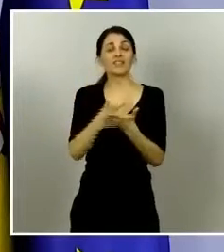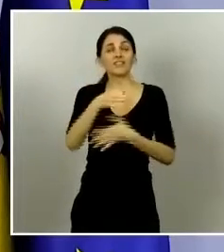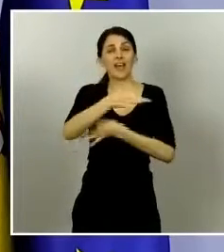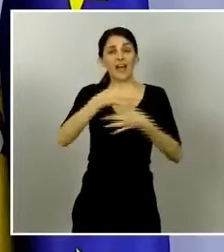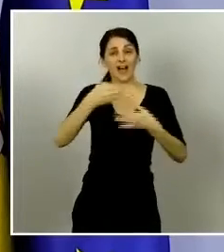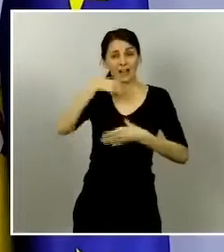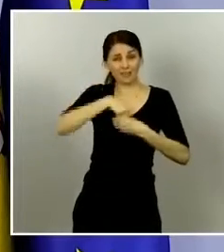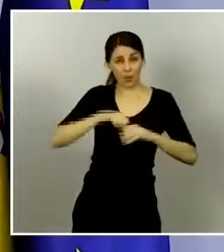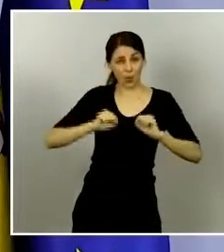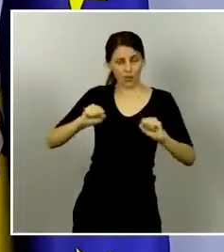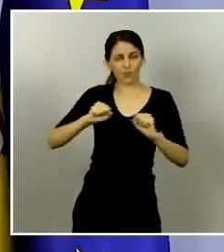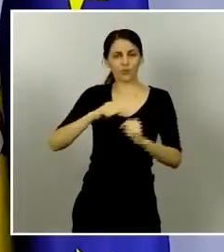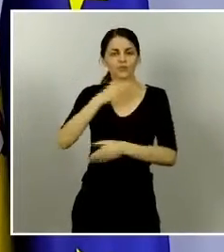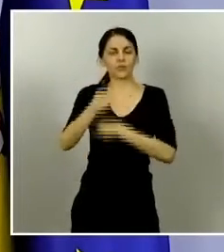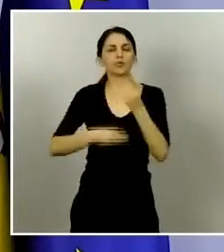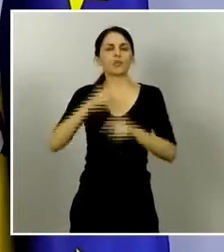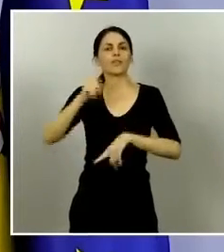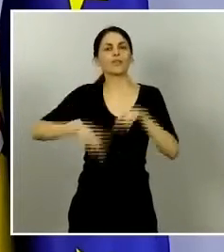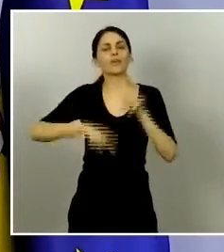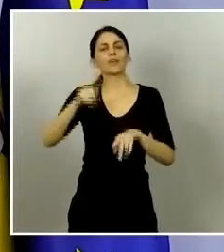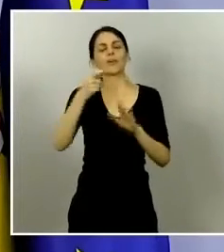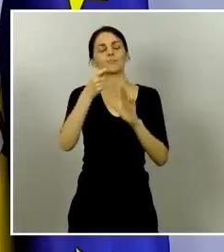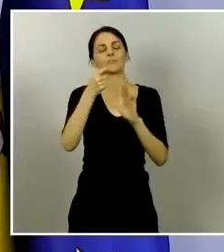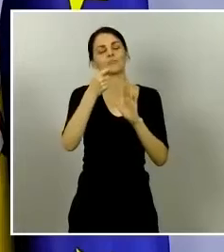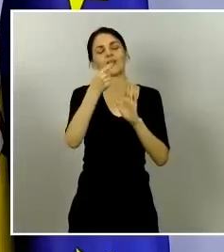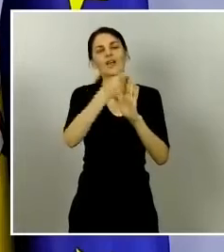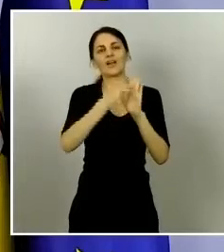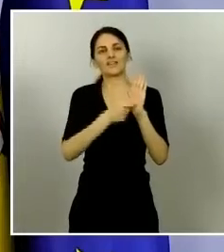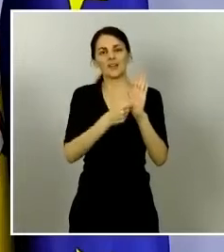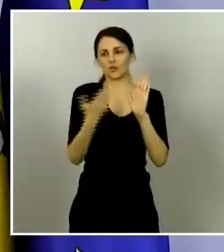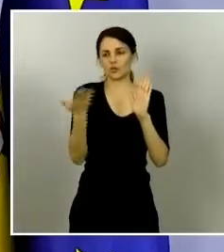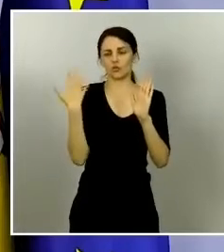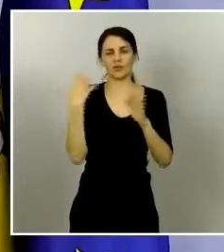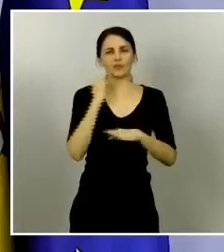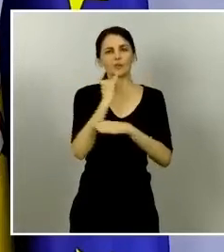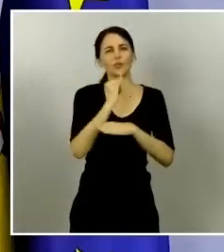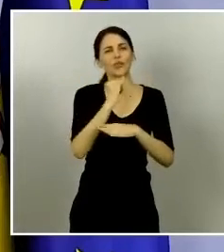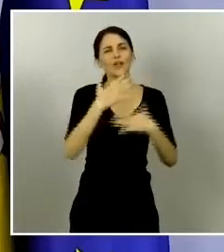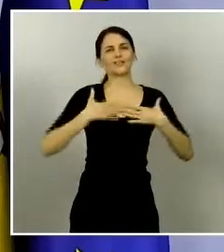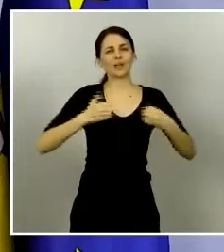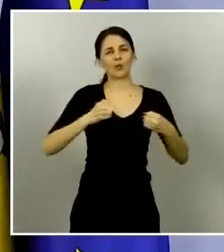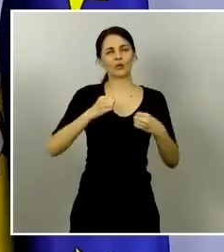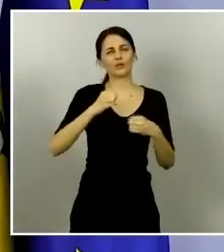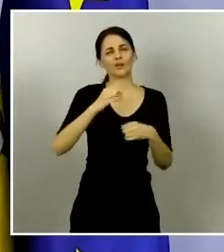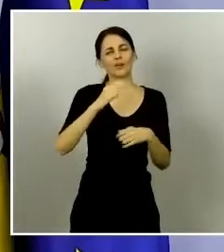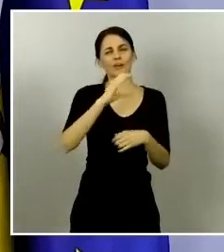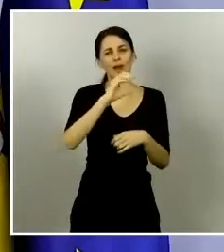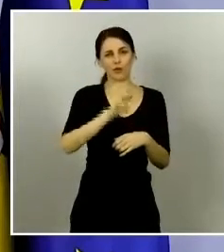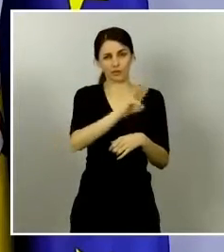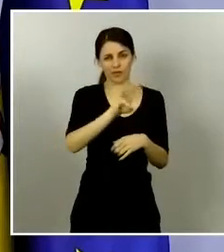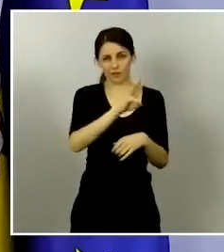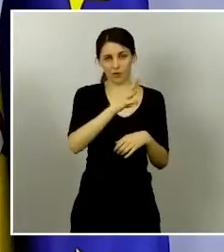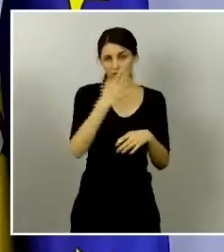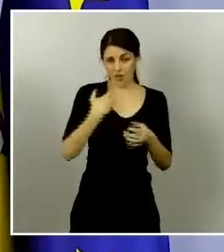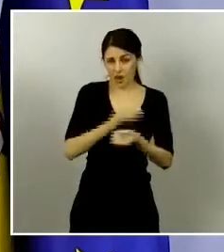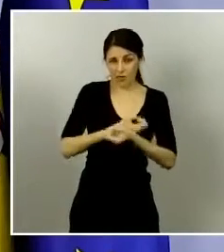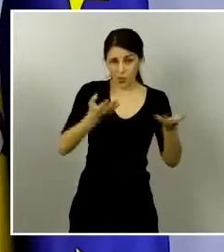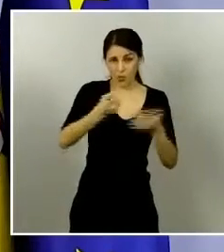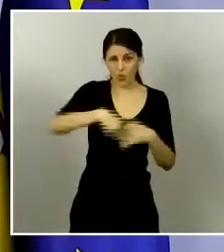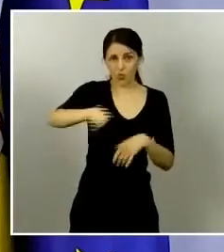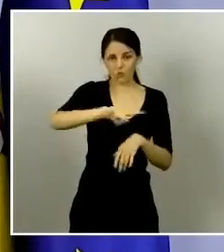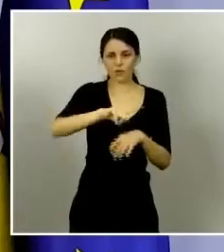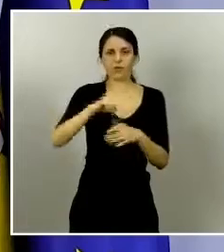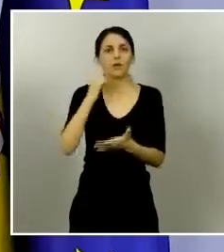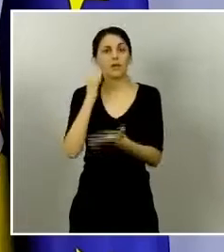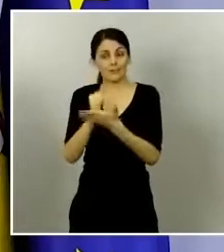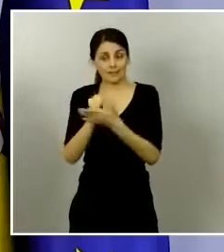anticuerpos que hemos suministrado a las comunidades autónomas se usan conforme a los criterios que en su día estableció el Instituto de Salud Carlos III